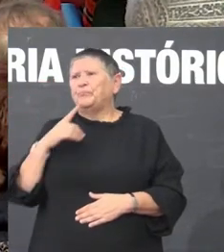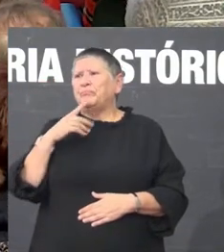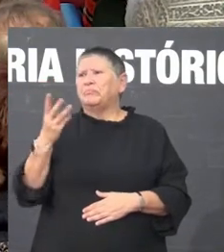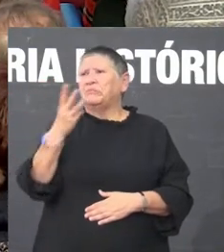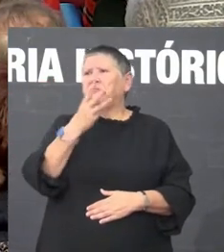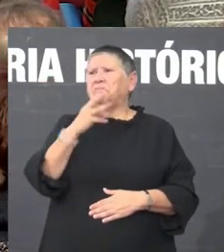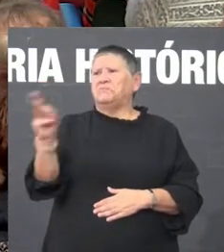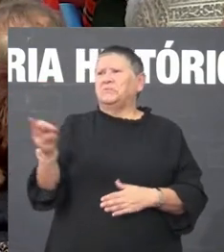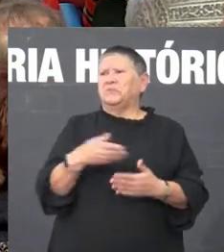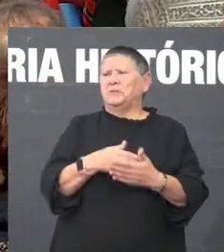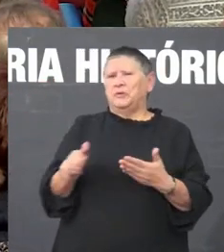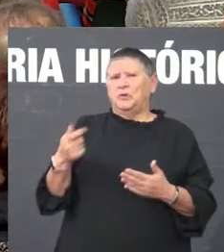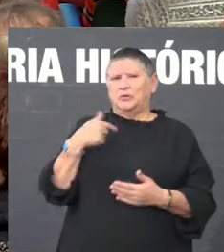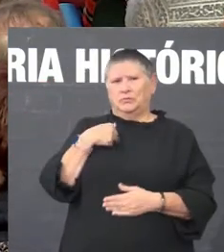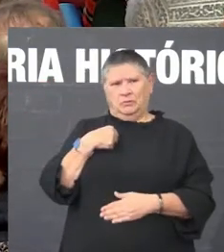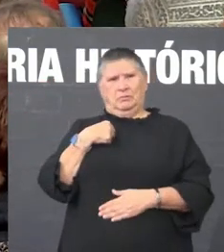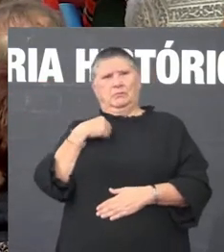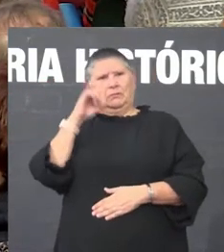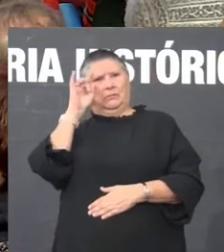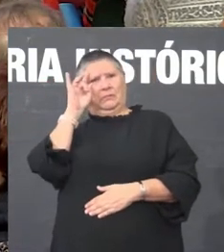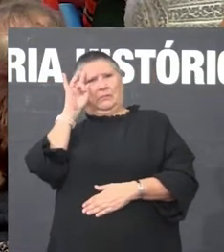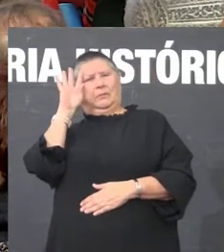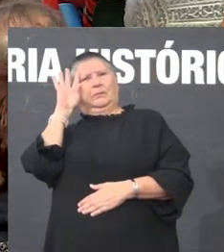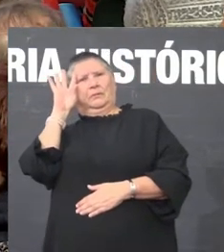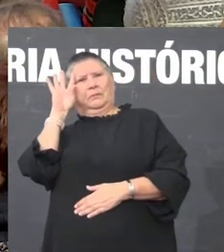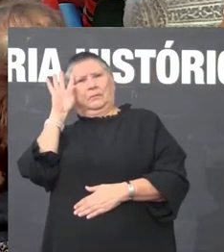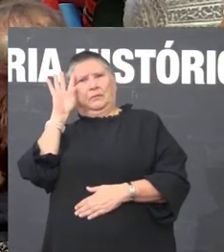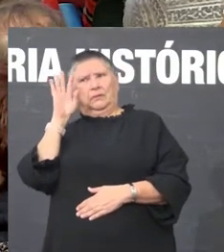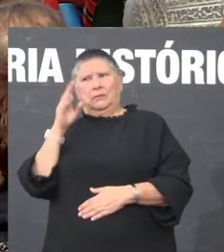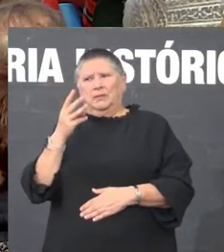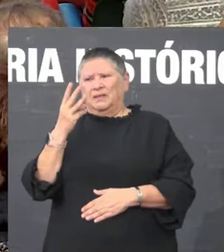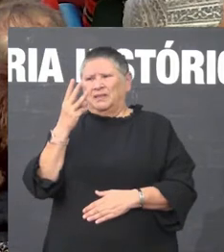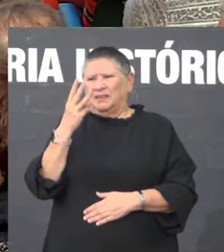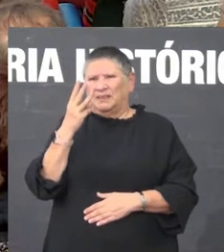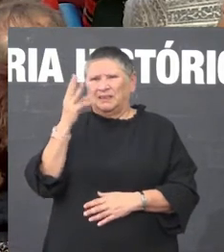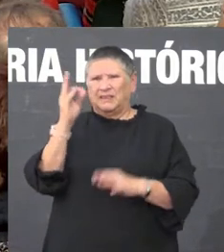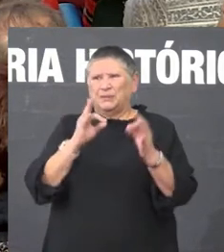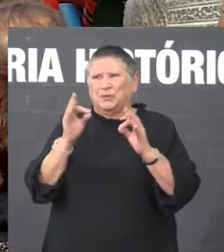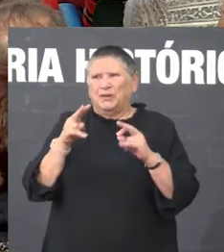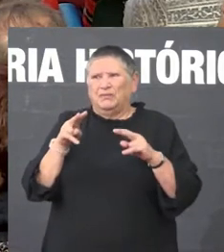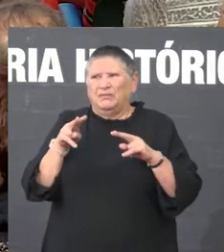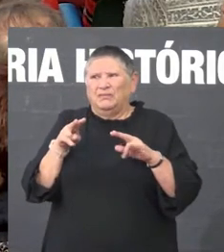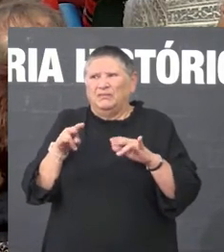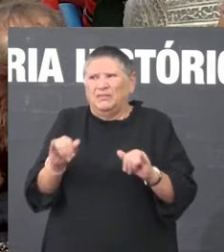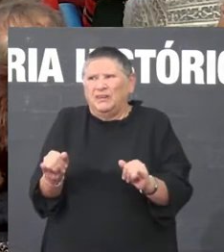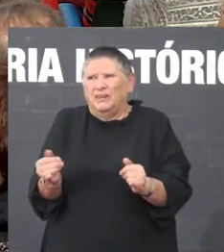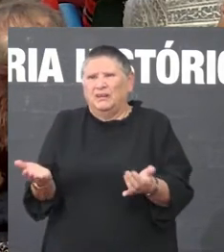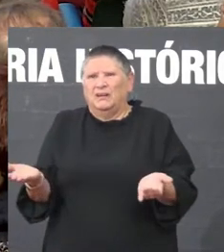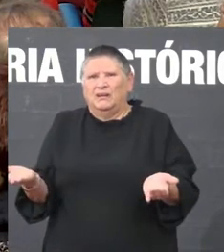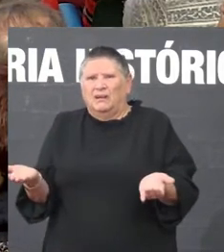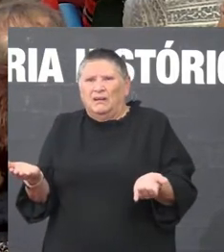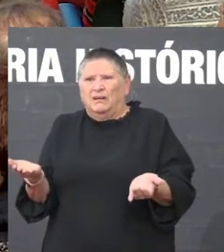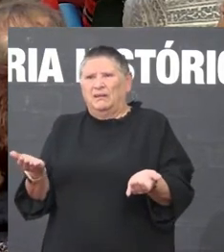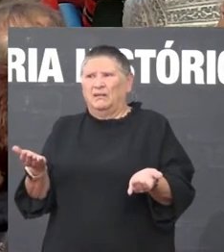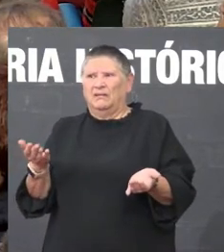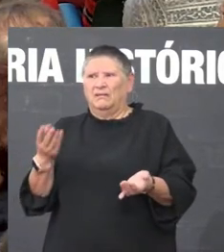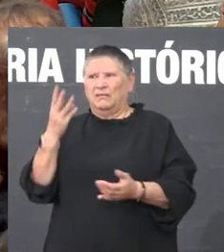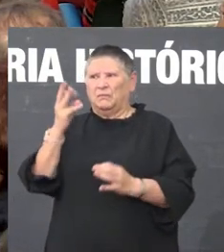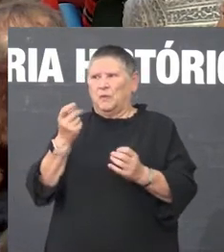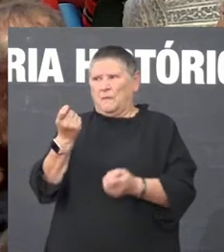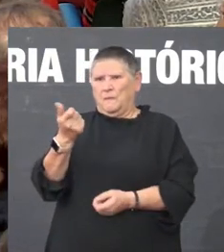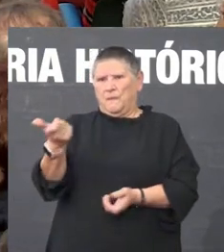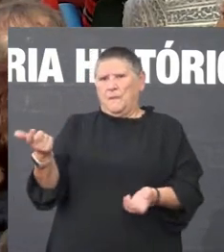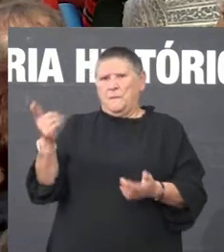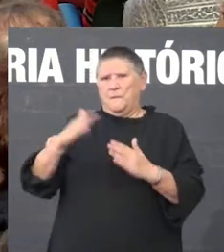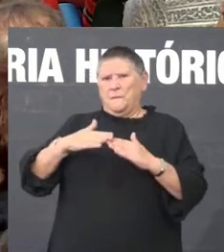millones. Digo, oh, ostras, o sea, no llega al 3%. Hablantes tenemos más en proporción incluso, pero también digo yo que